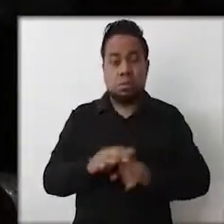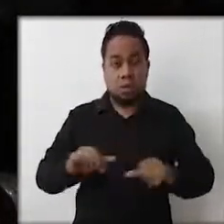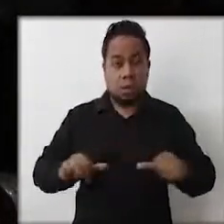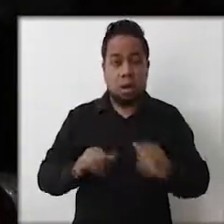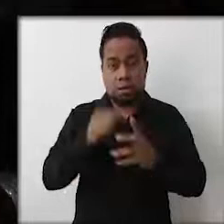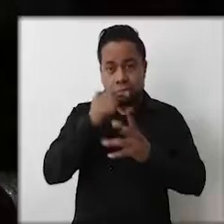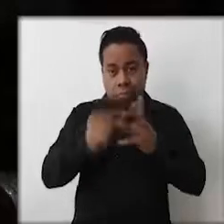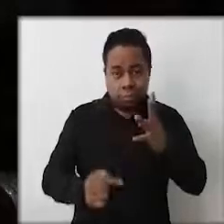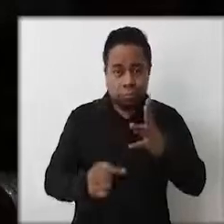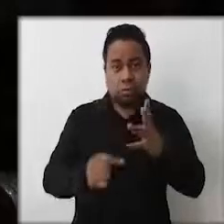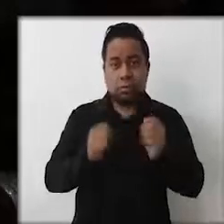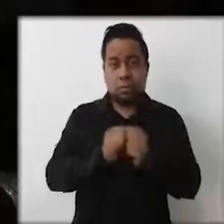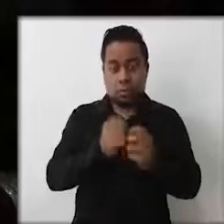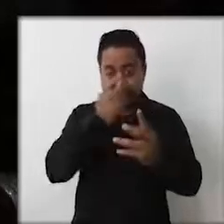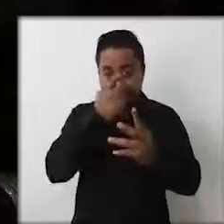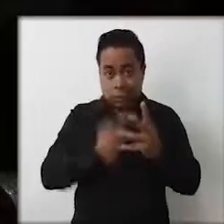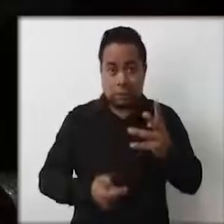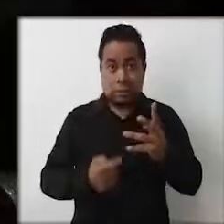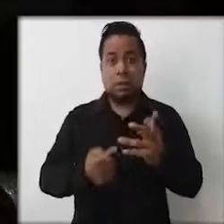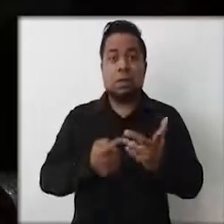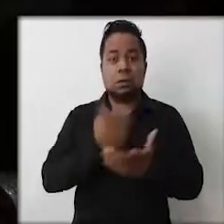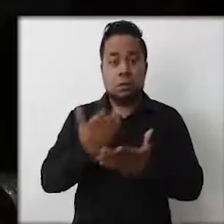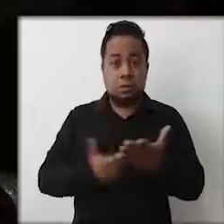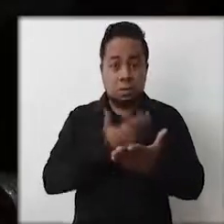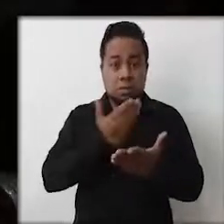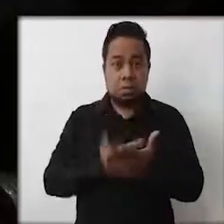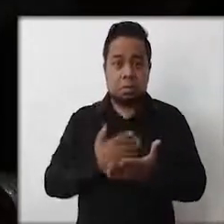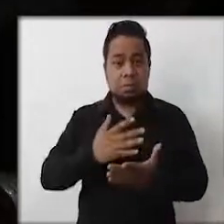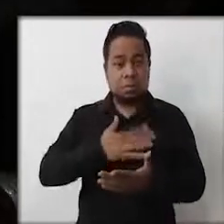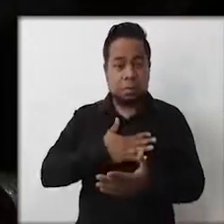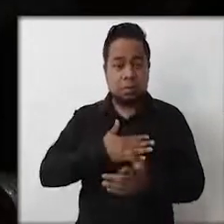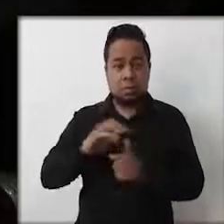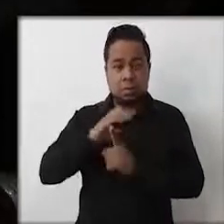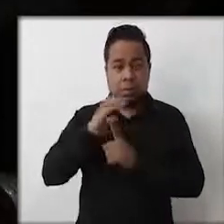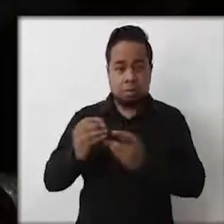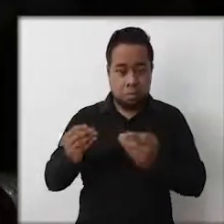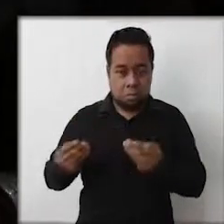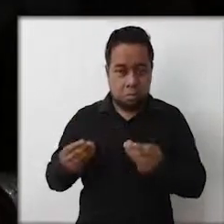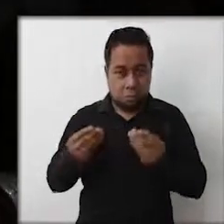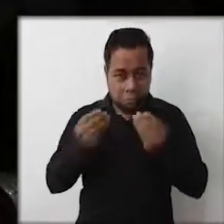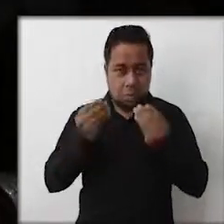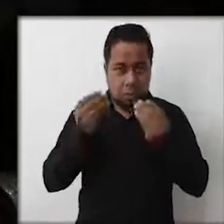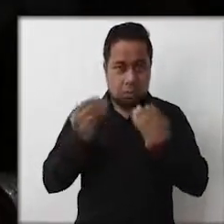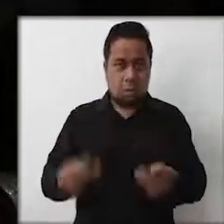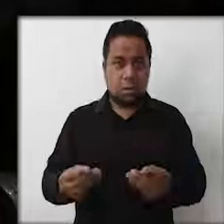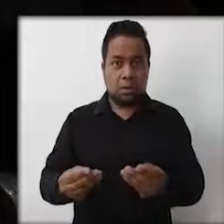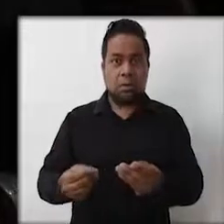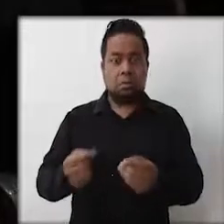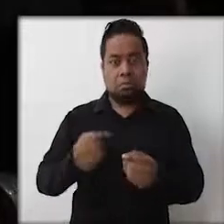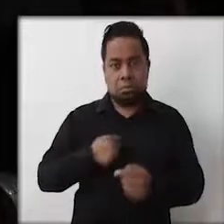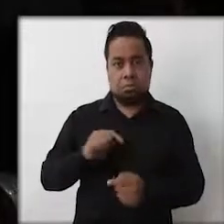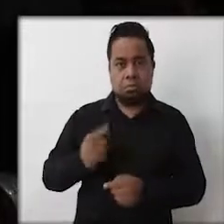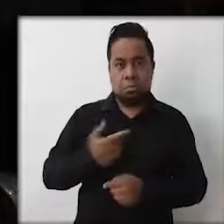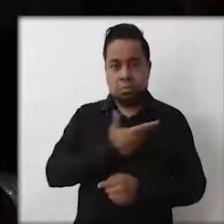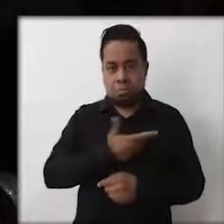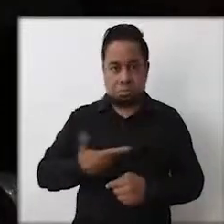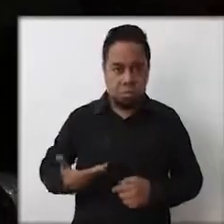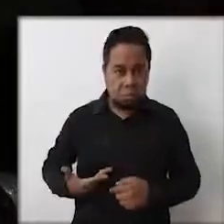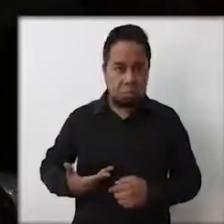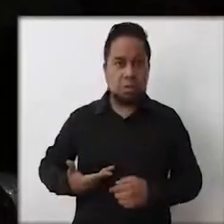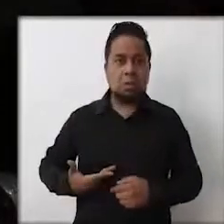otorgan previo pago de derechos, es decir, que además estamos generando el ingreso de recursos a